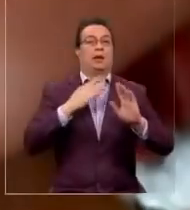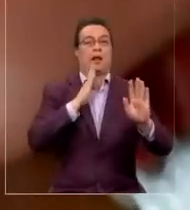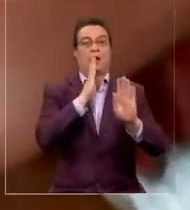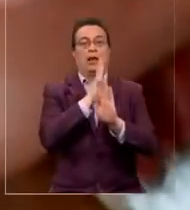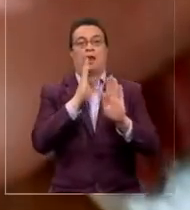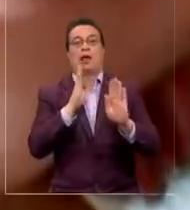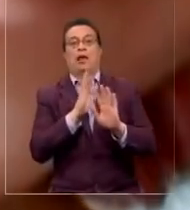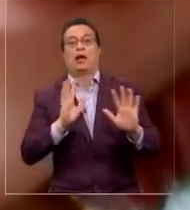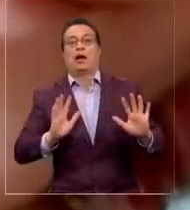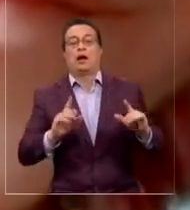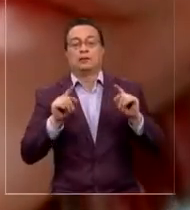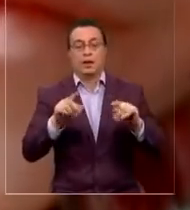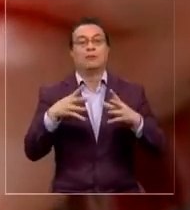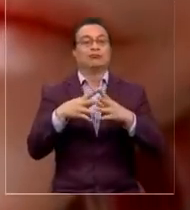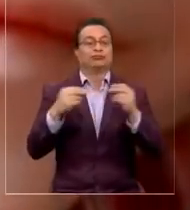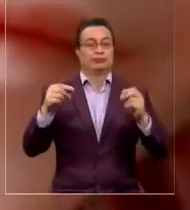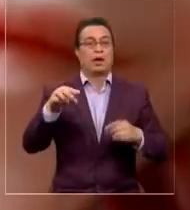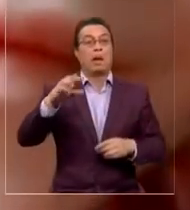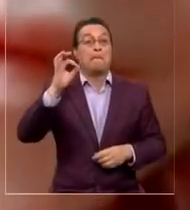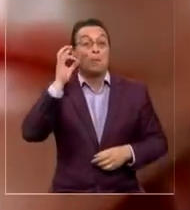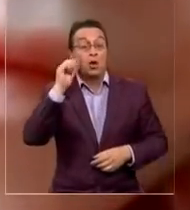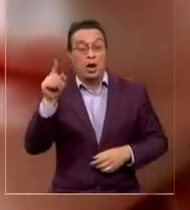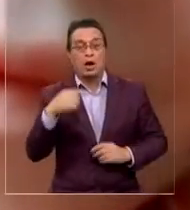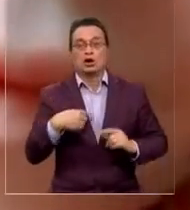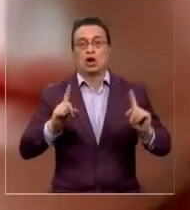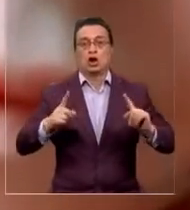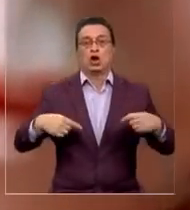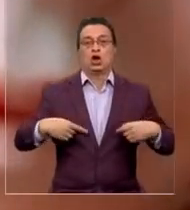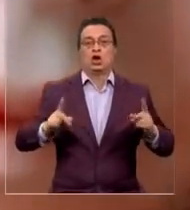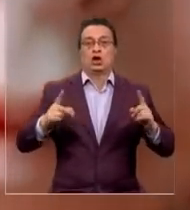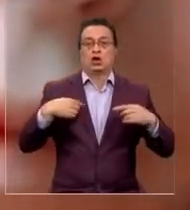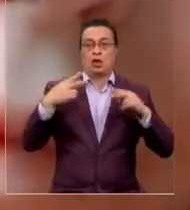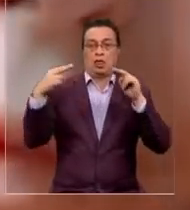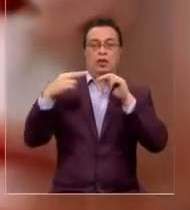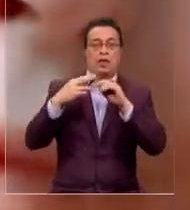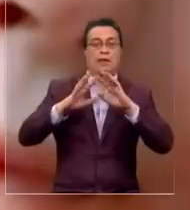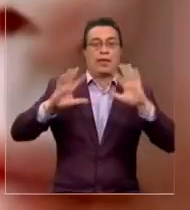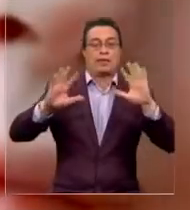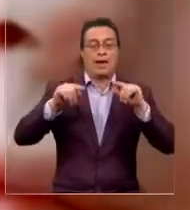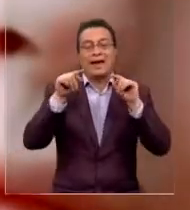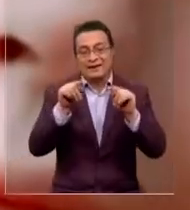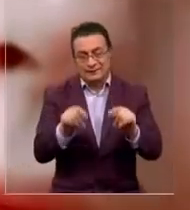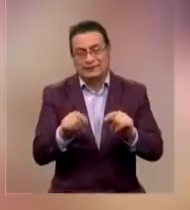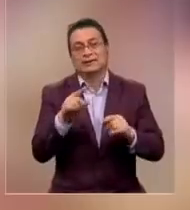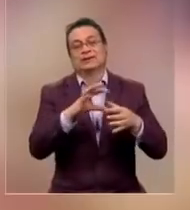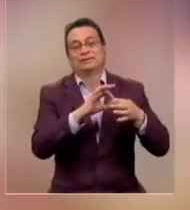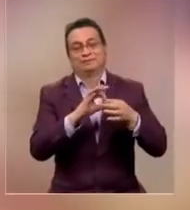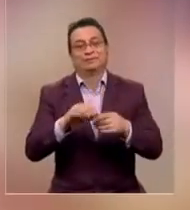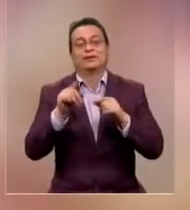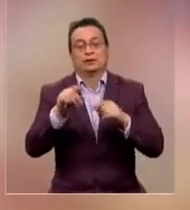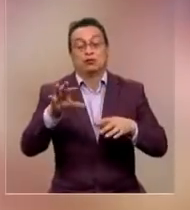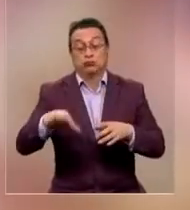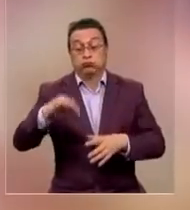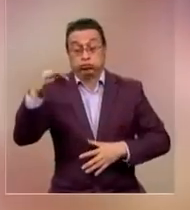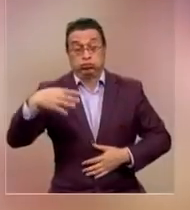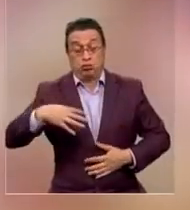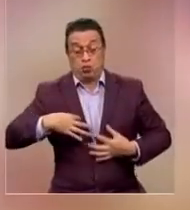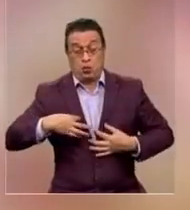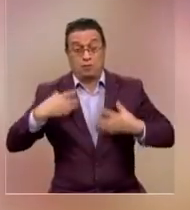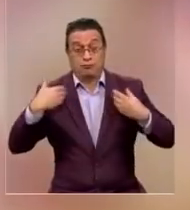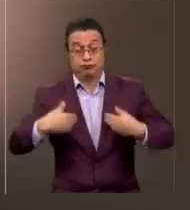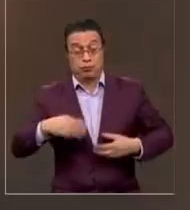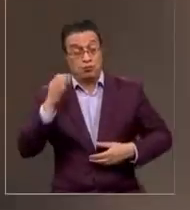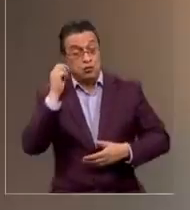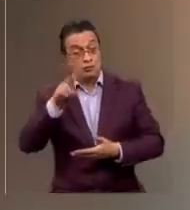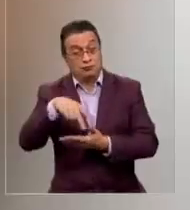concretada ya la desaparición de María Isabel, y también una vez que se conoció su hallazgo también de su cuerpo en el departamento que